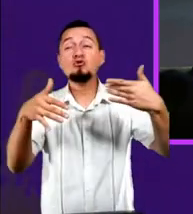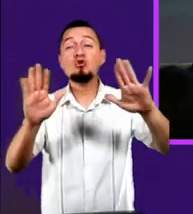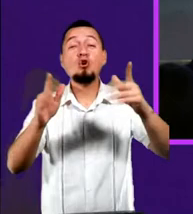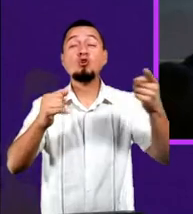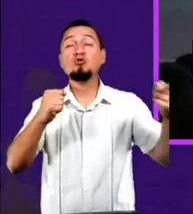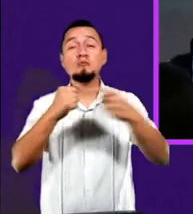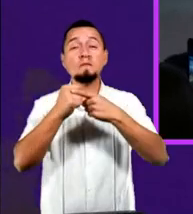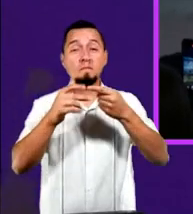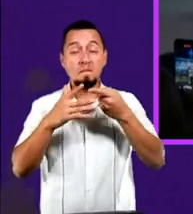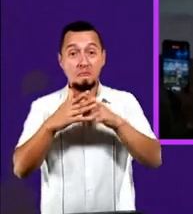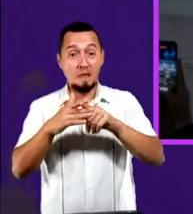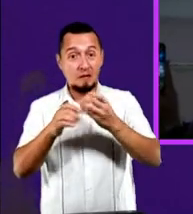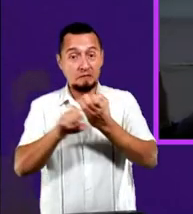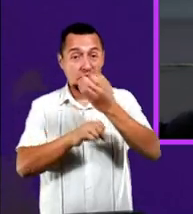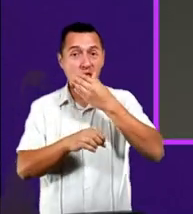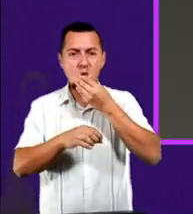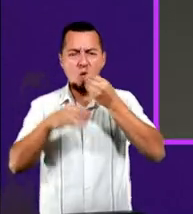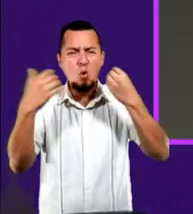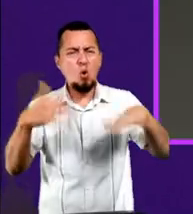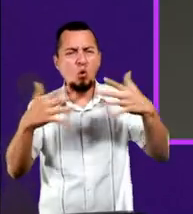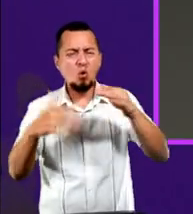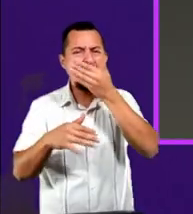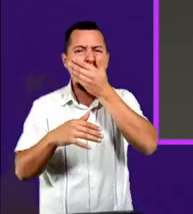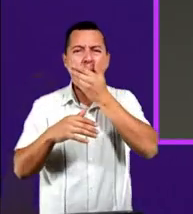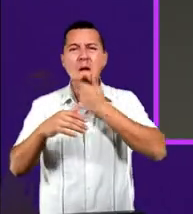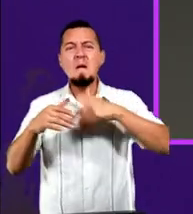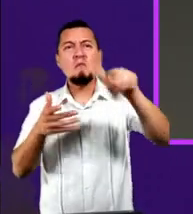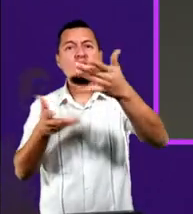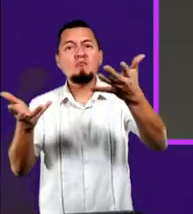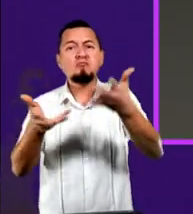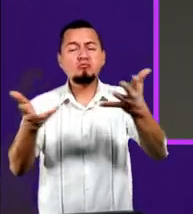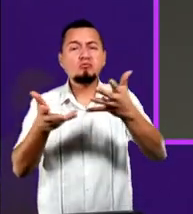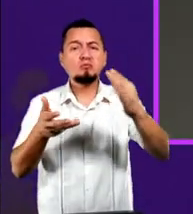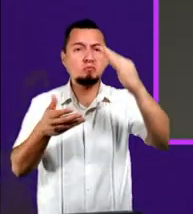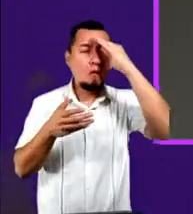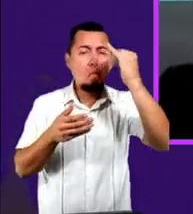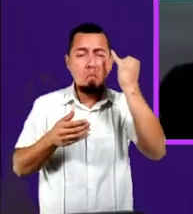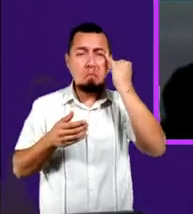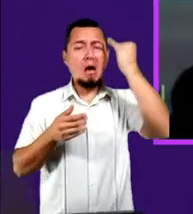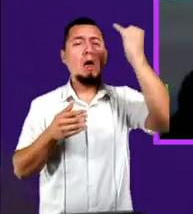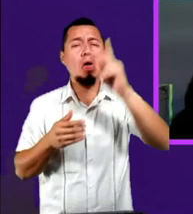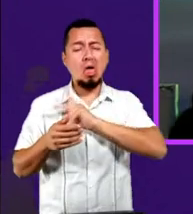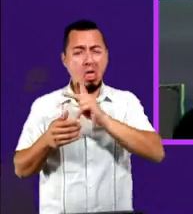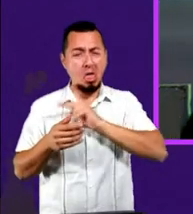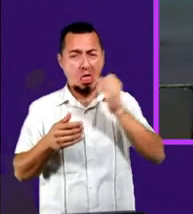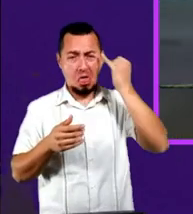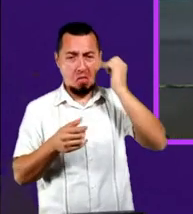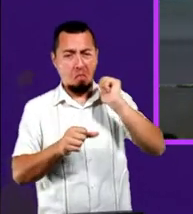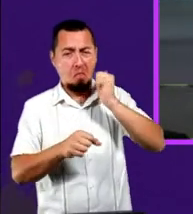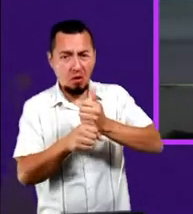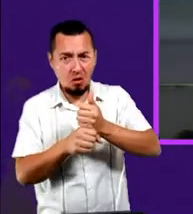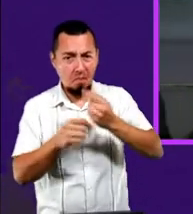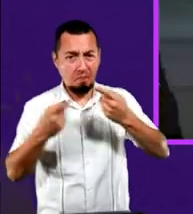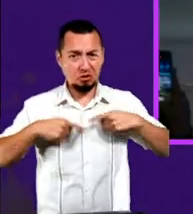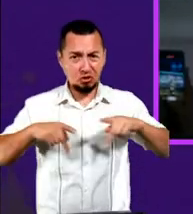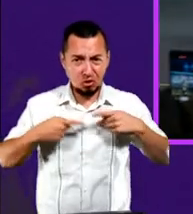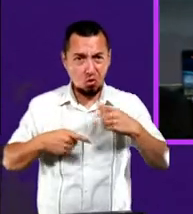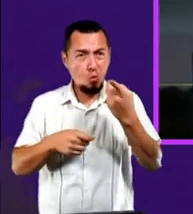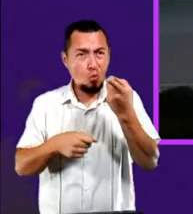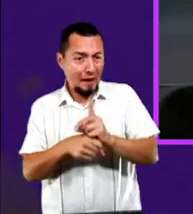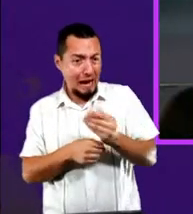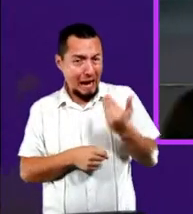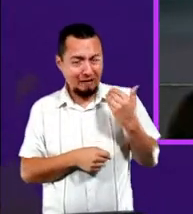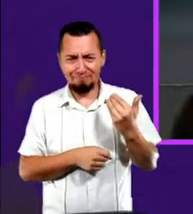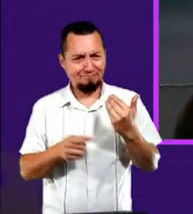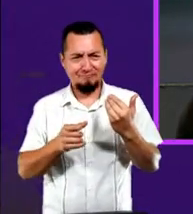es un hecho de ocurrencia de una persona o de un día. El nacimiento de un Estado como el nuestro